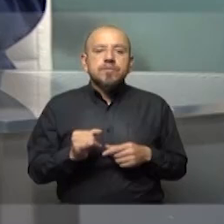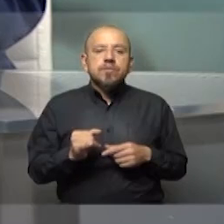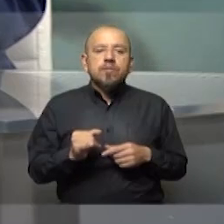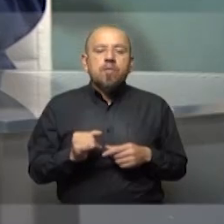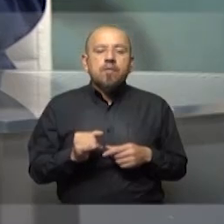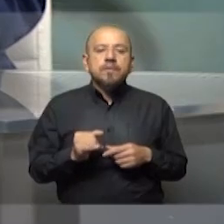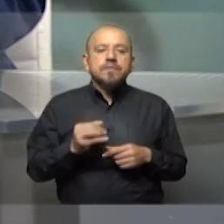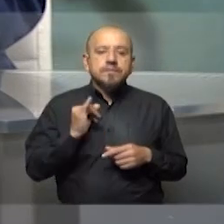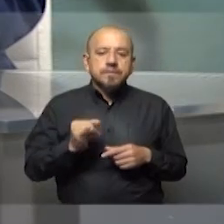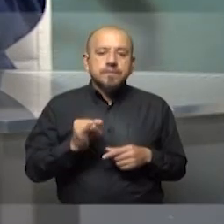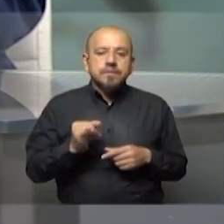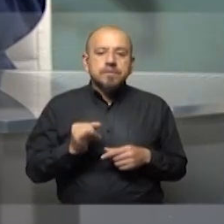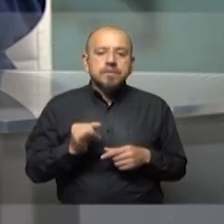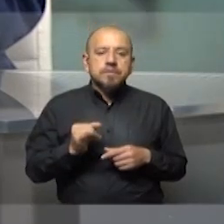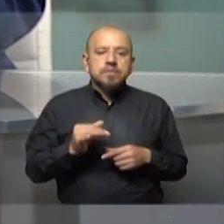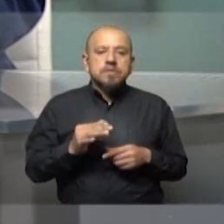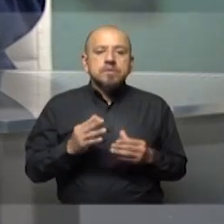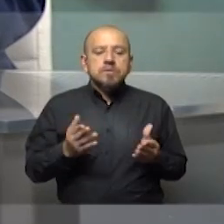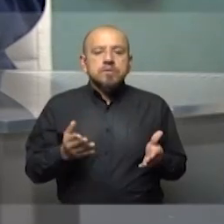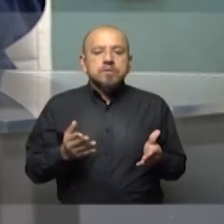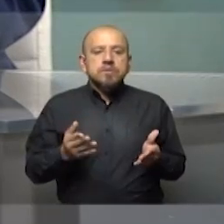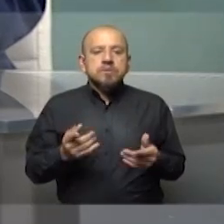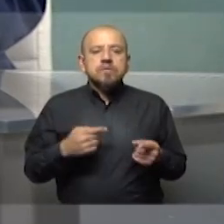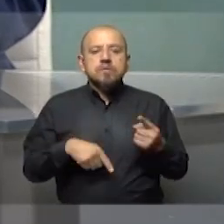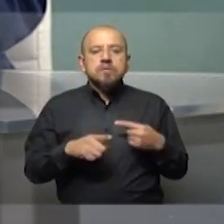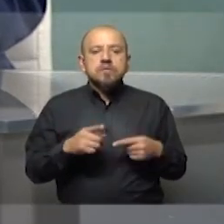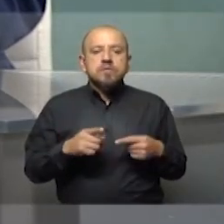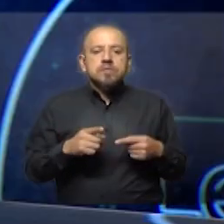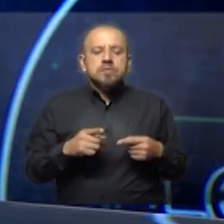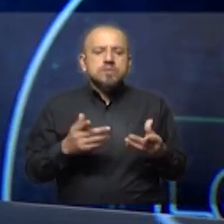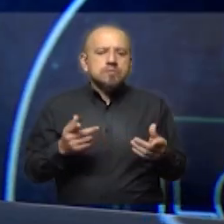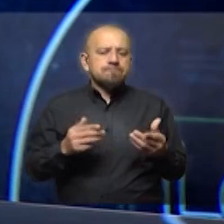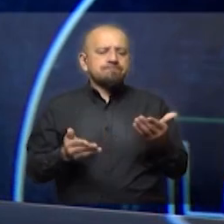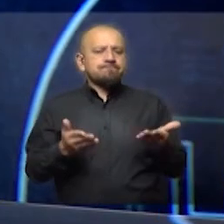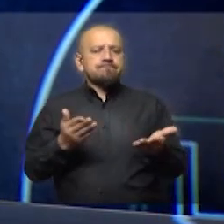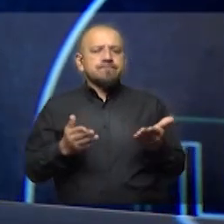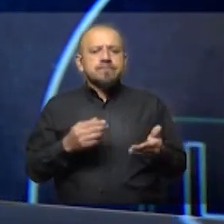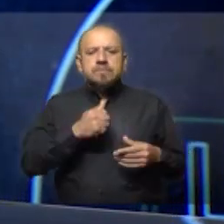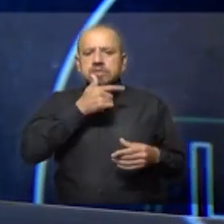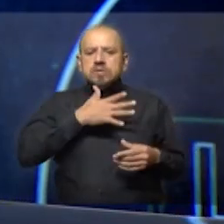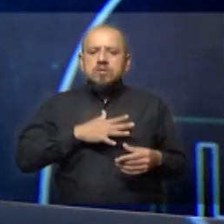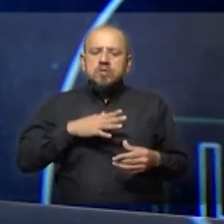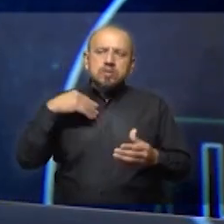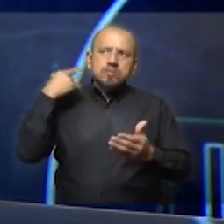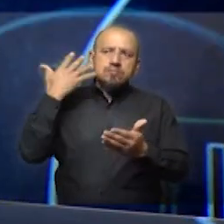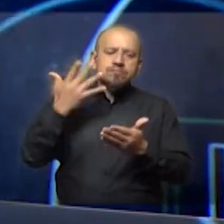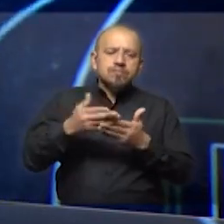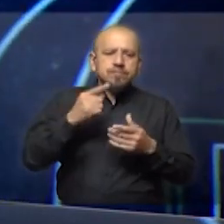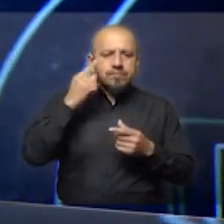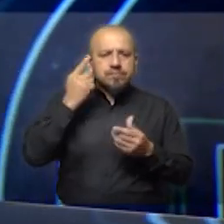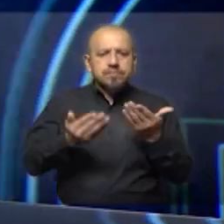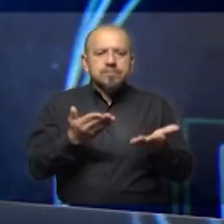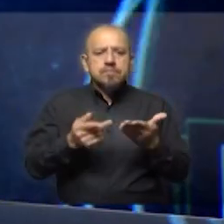sería absurdo y sería muy Injusto históricamente analizar